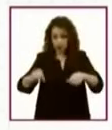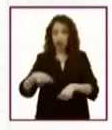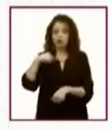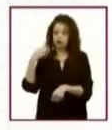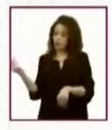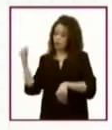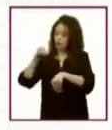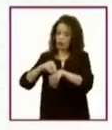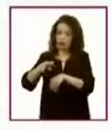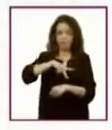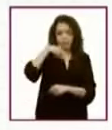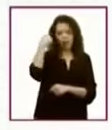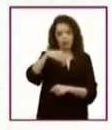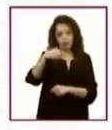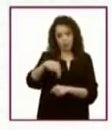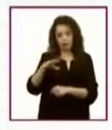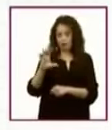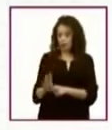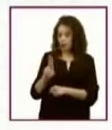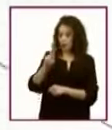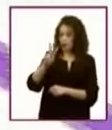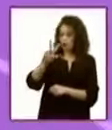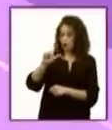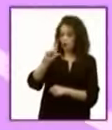nombre, la curva de Koch.